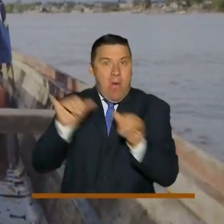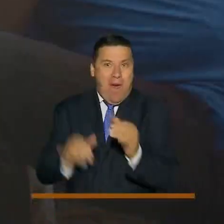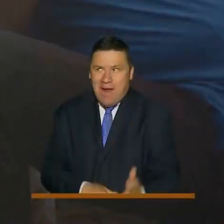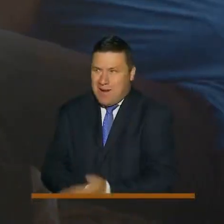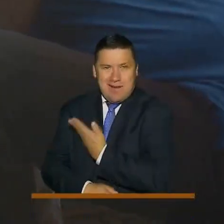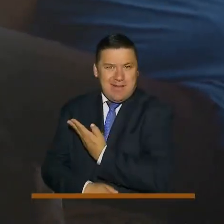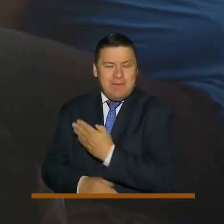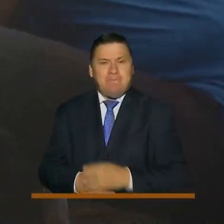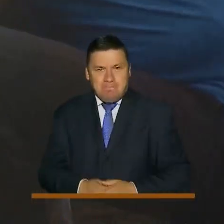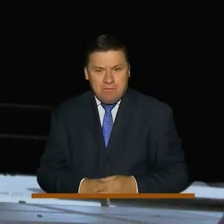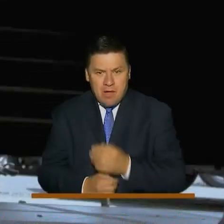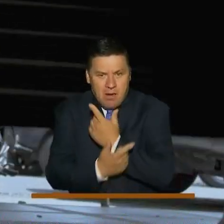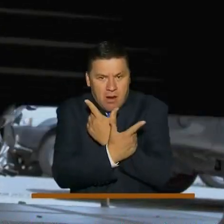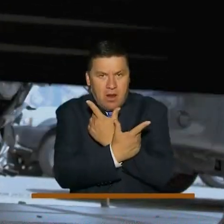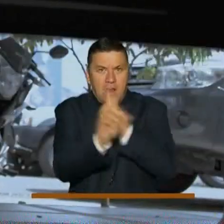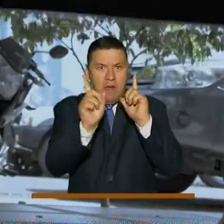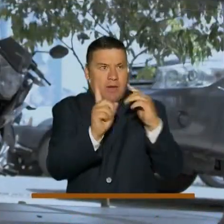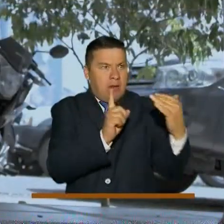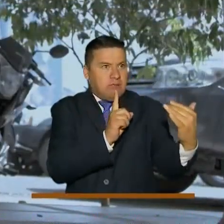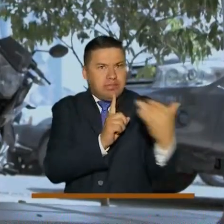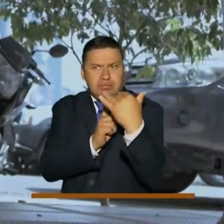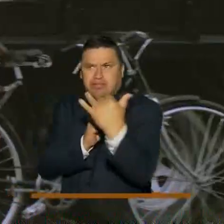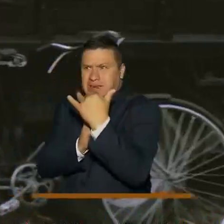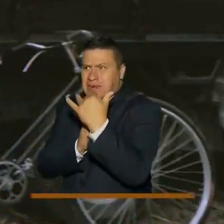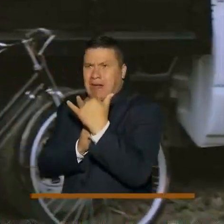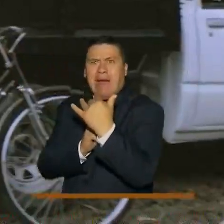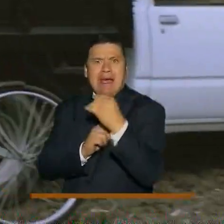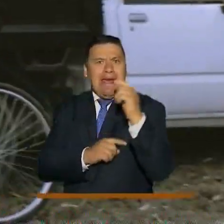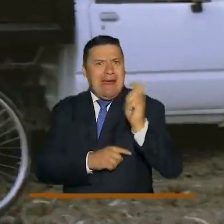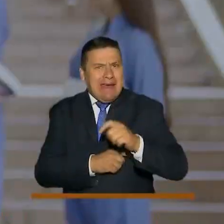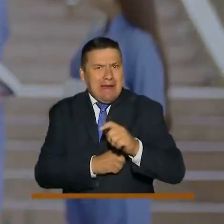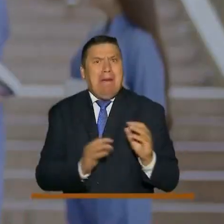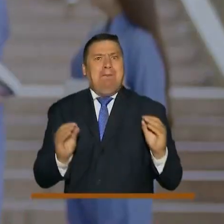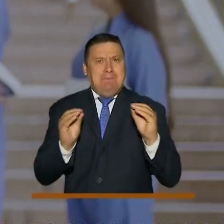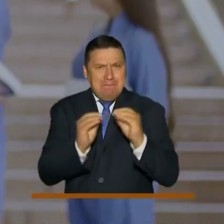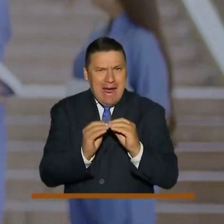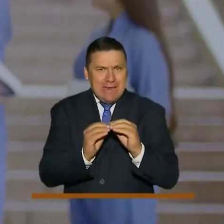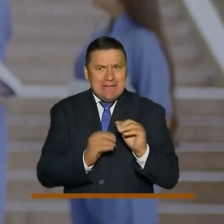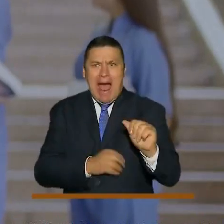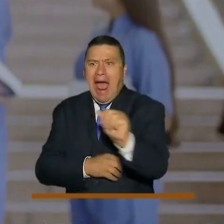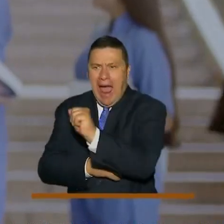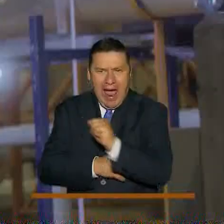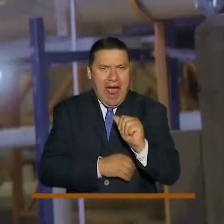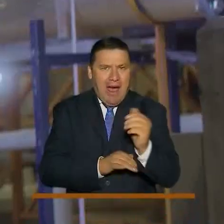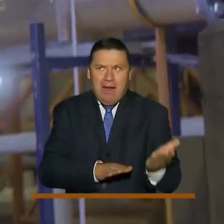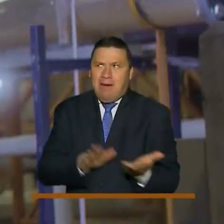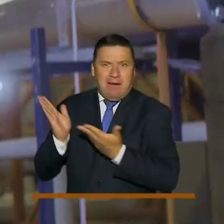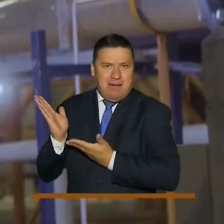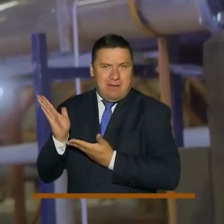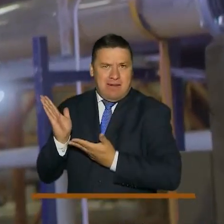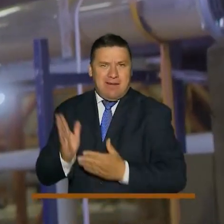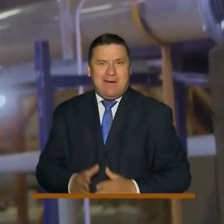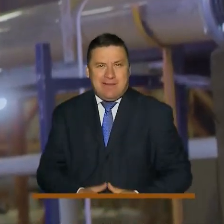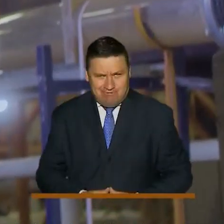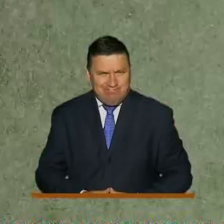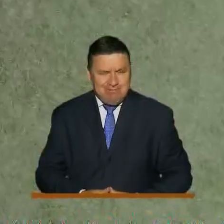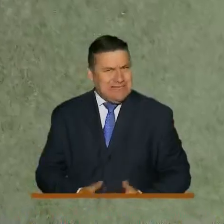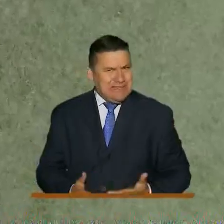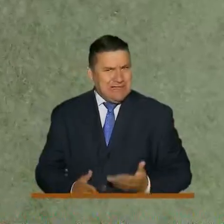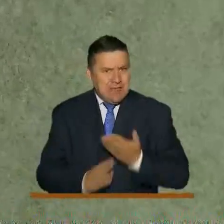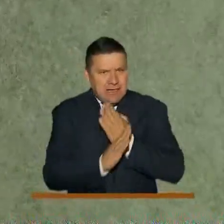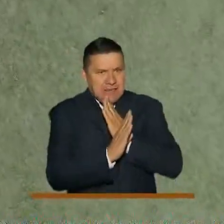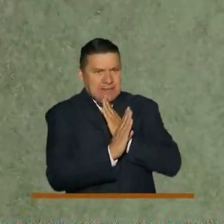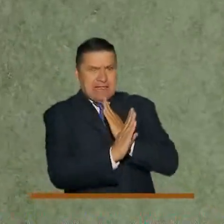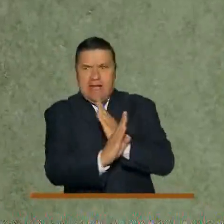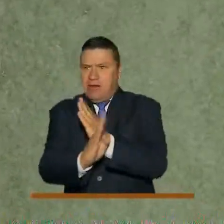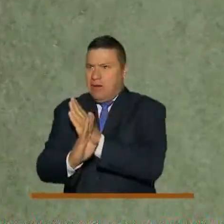como él. Cuando la libertad está en riesgo, necesitamos más colombianos como ella. Cuando